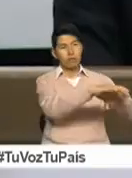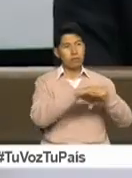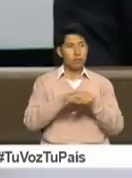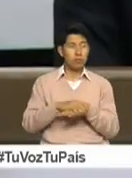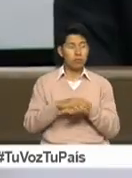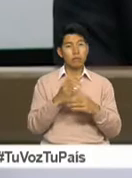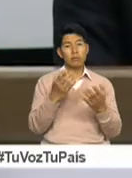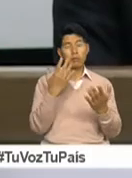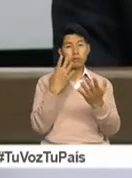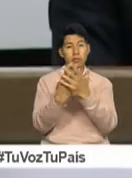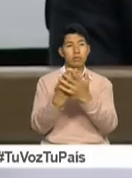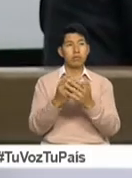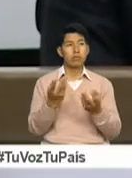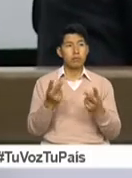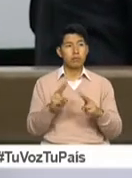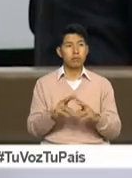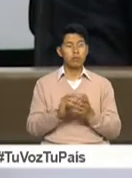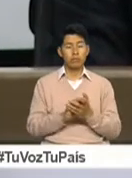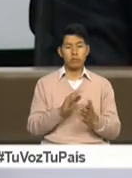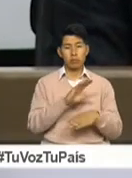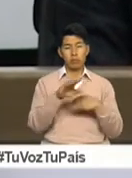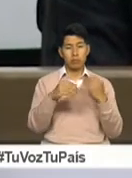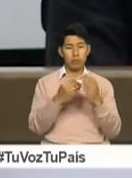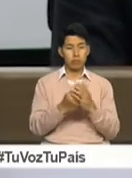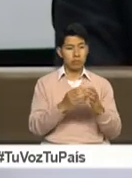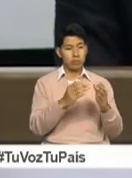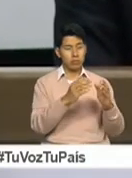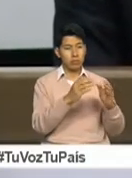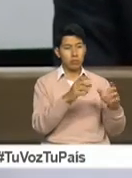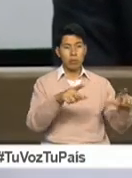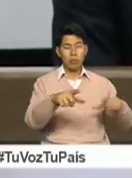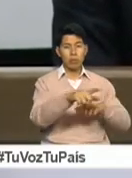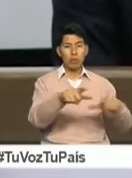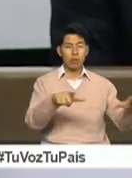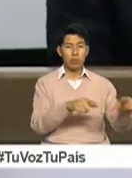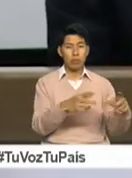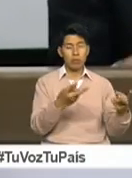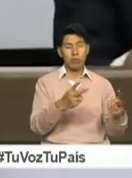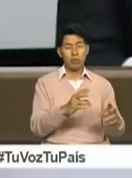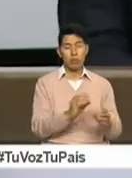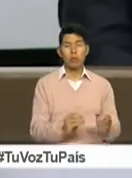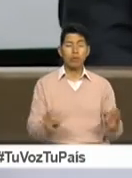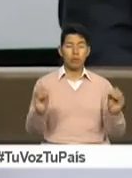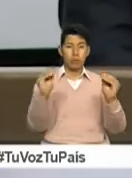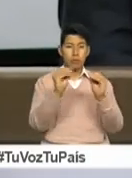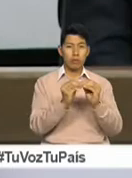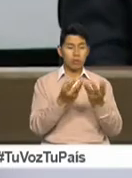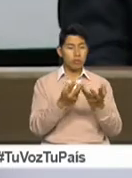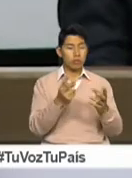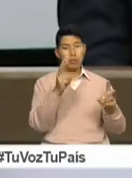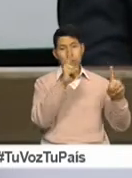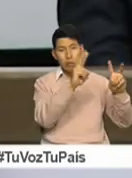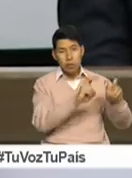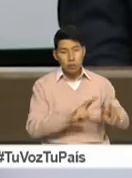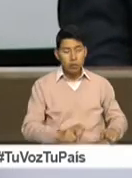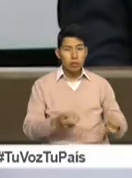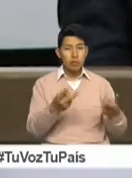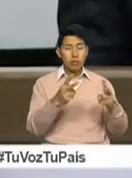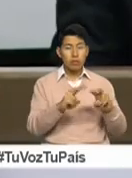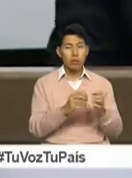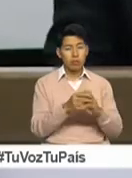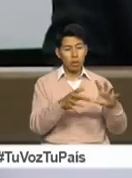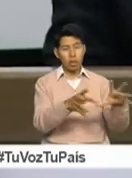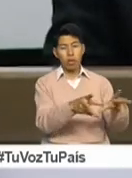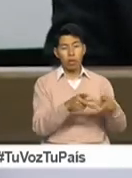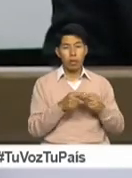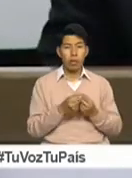general el arresto tuvo lugar en el marco de una nueva fase de la operación la barato que investiga una multimillonaria red de sobornos